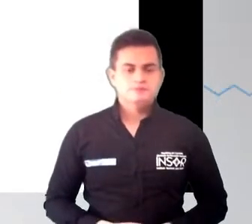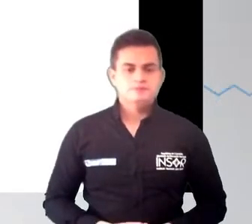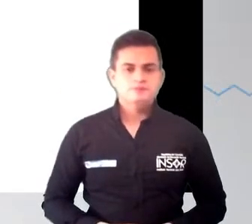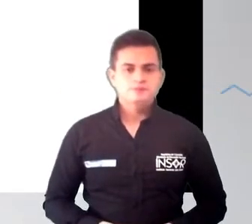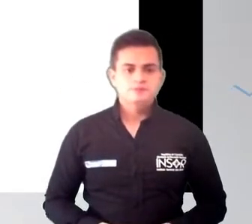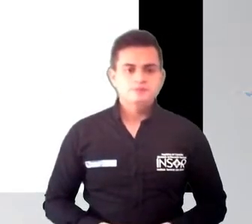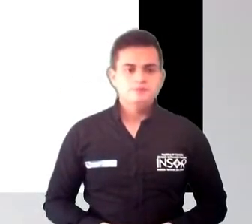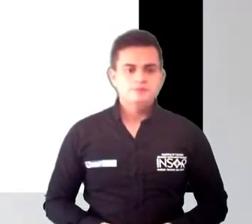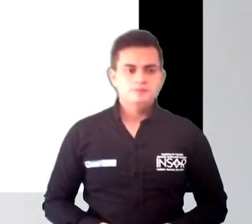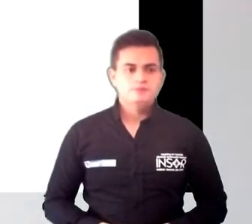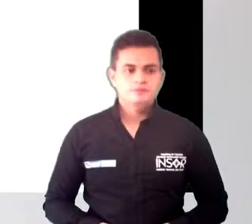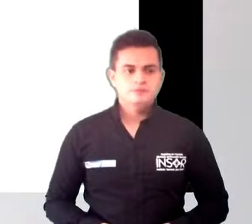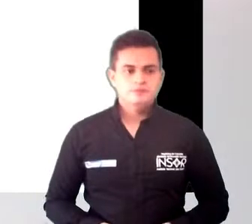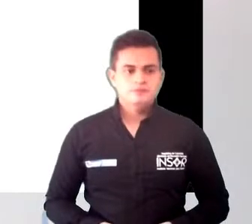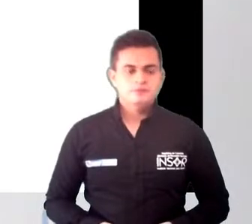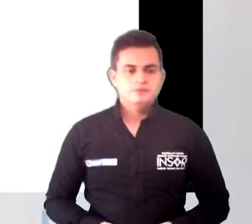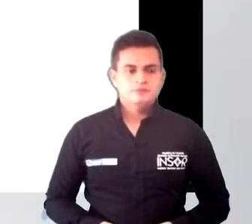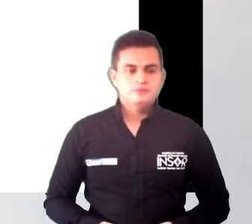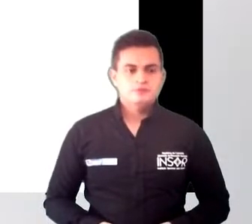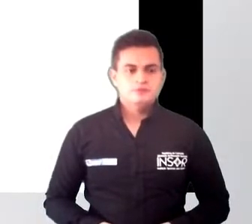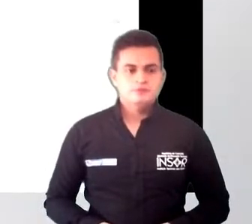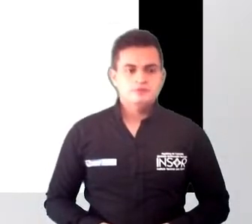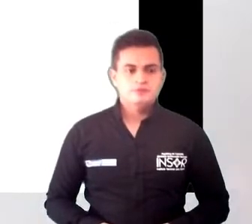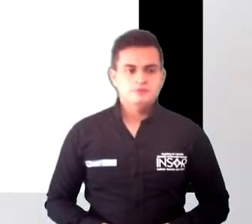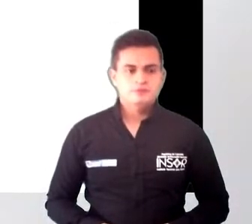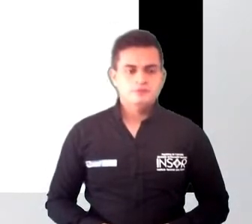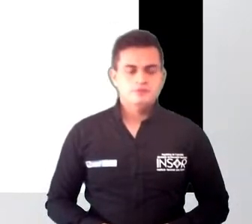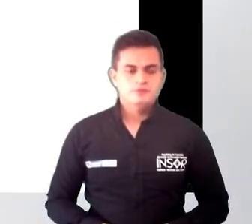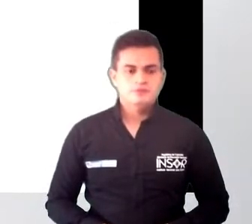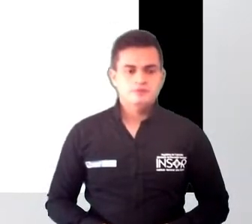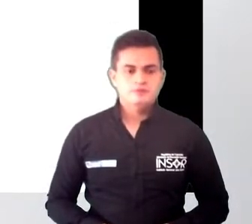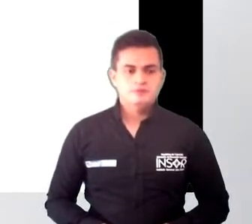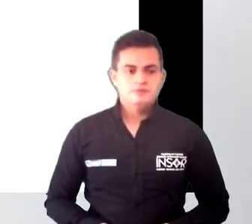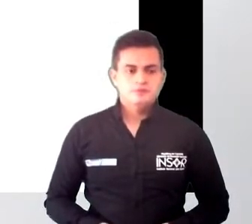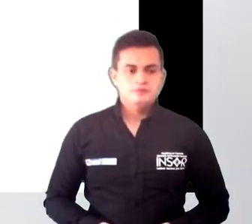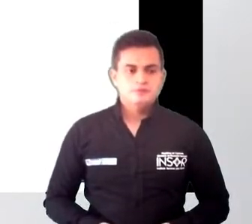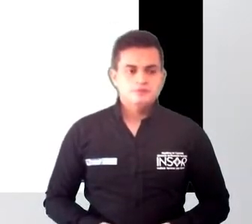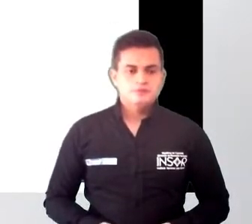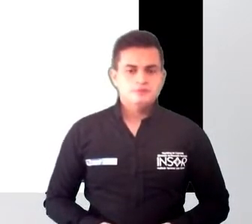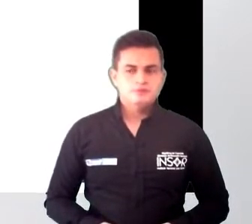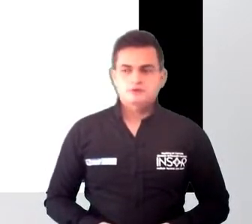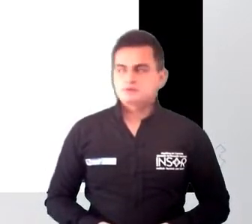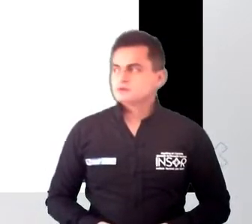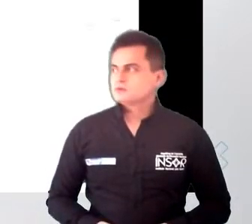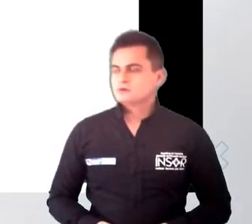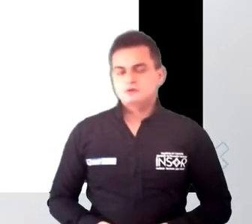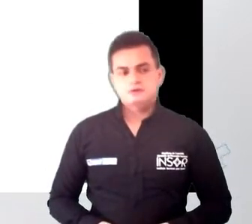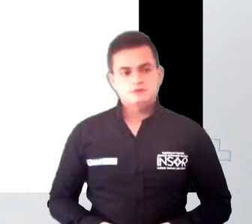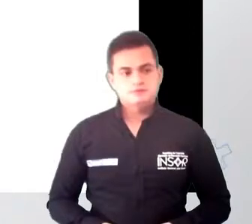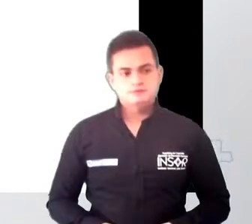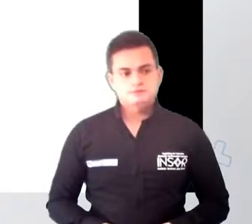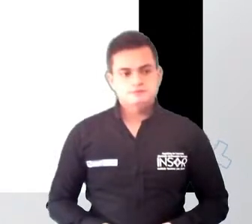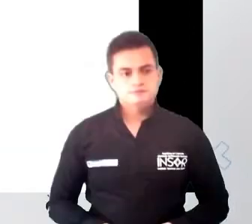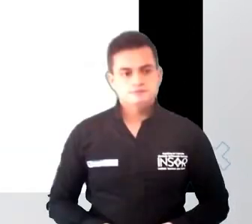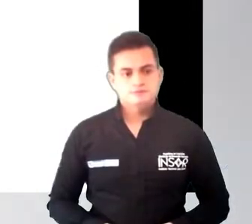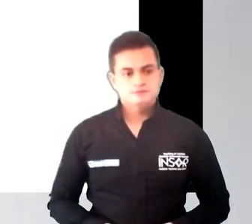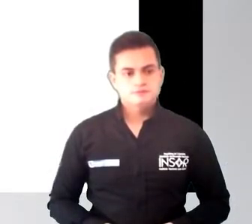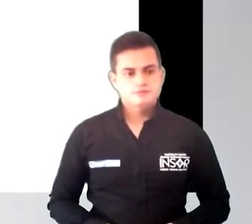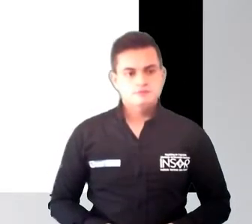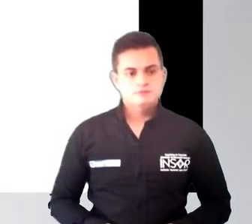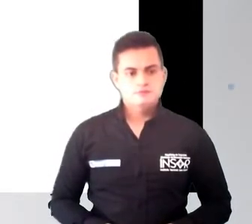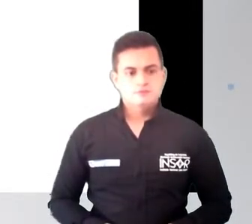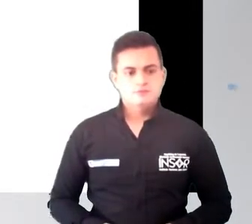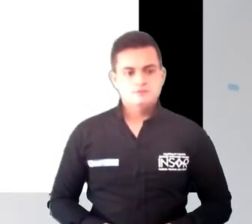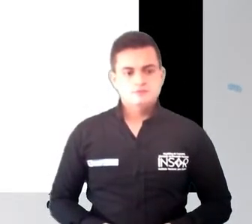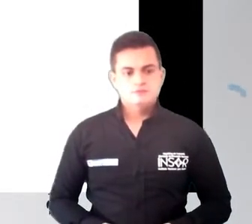Thank you, Álvaro. Gracias, Álvaro. Esto es increíble. Es increíble que tengamos un grupo tan grande de